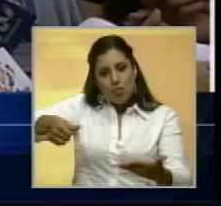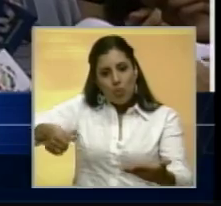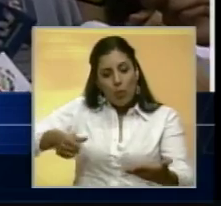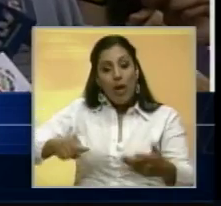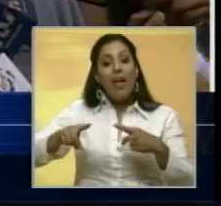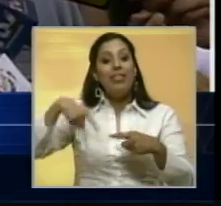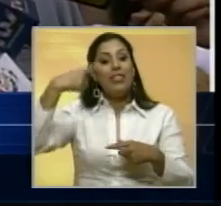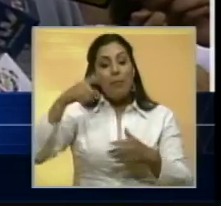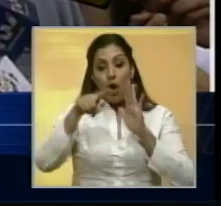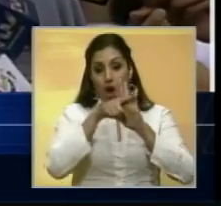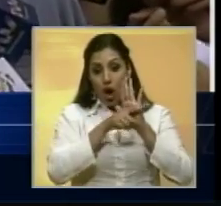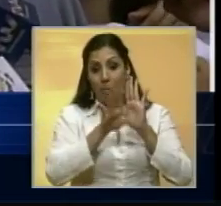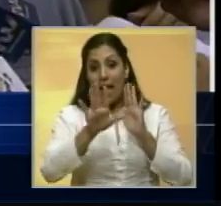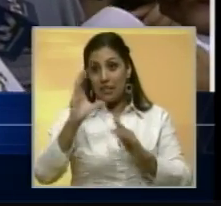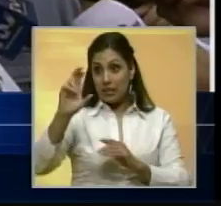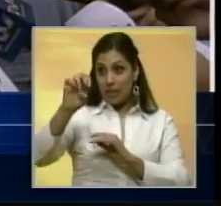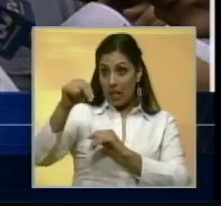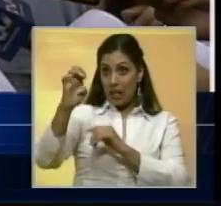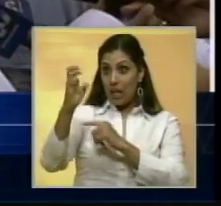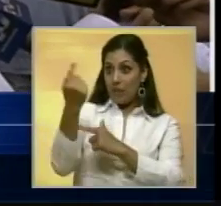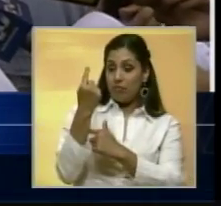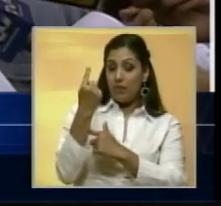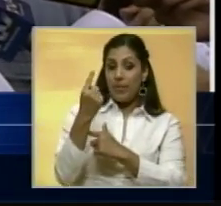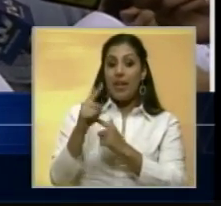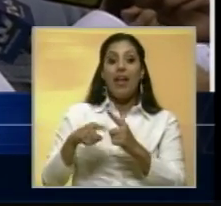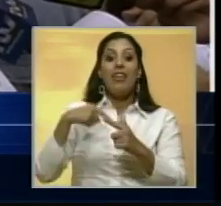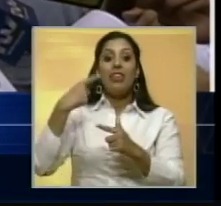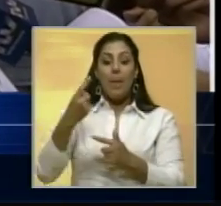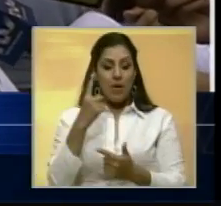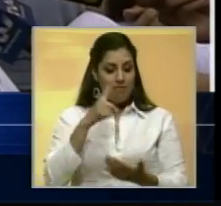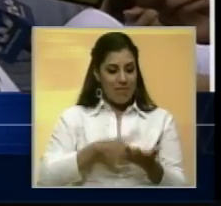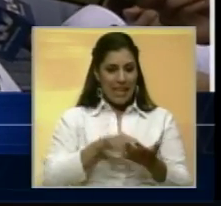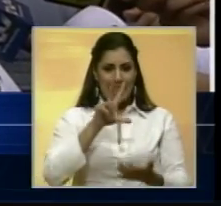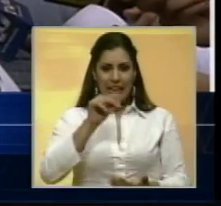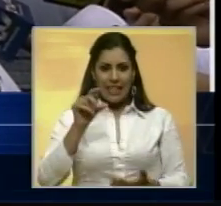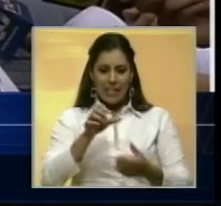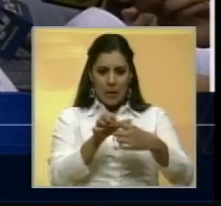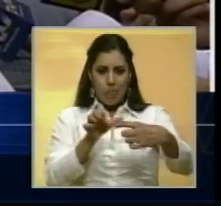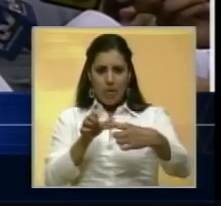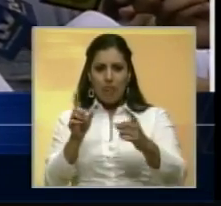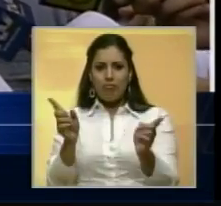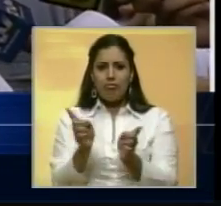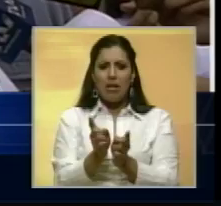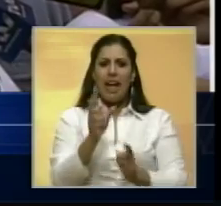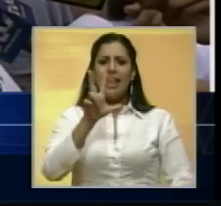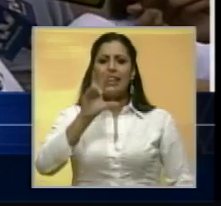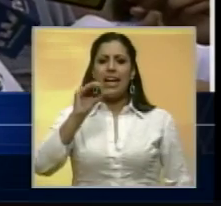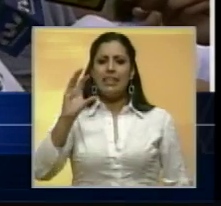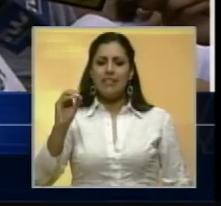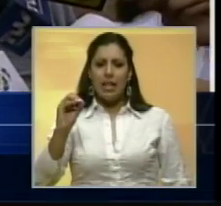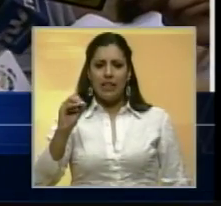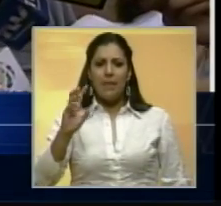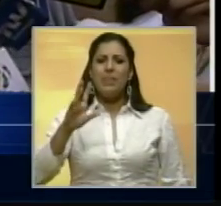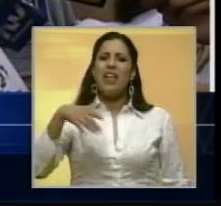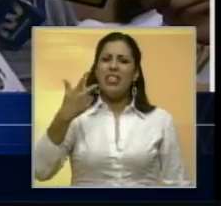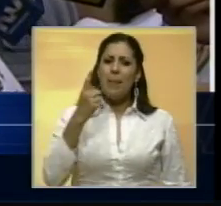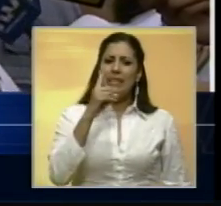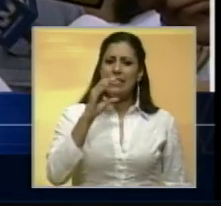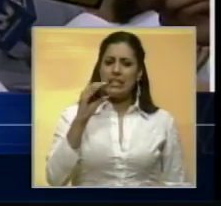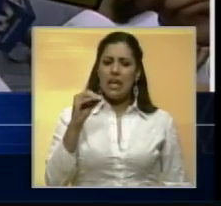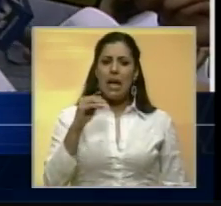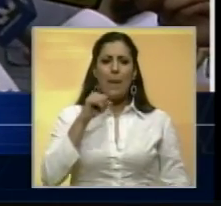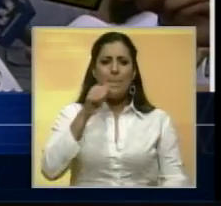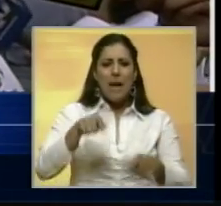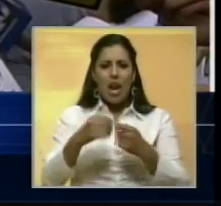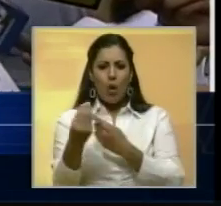acuerdo a la normativa del mismo CNE. En vez de 1.300 máquinas, habilitaron apenas 300, de las cuales 100